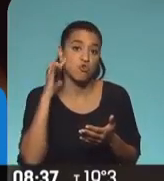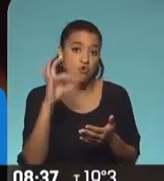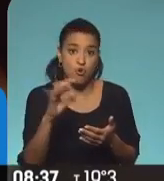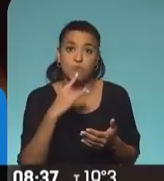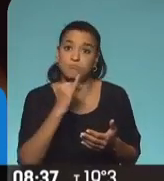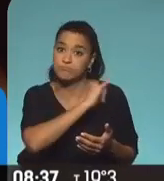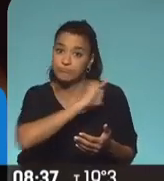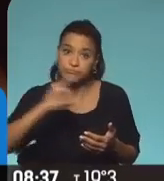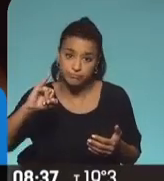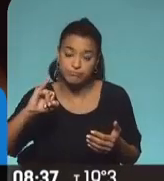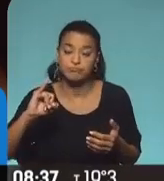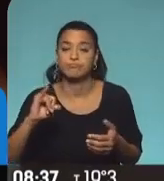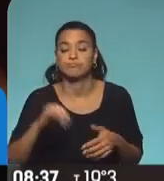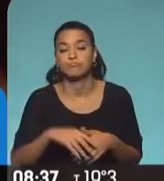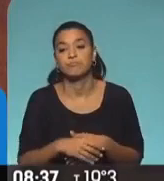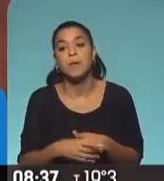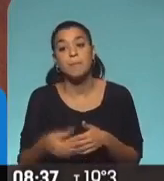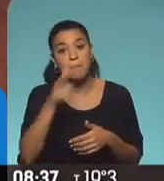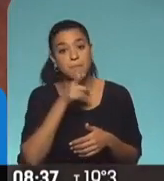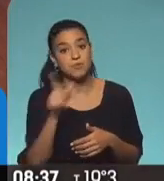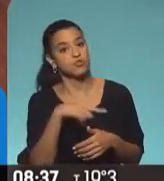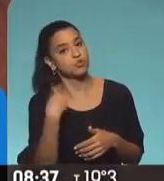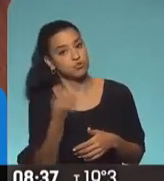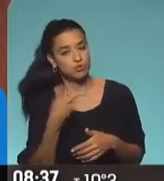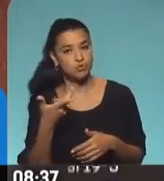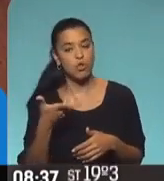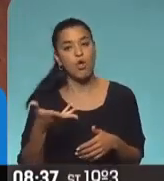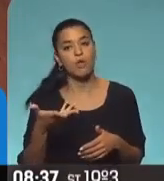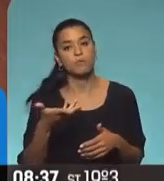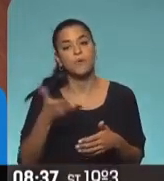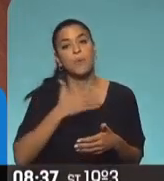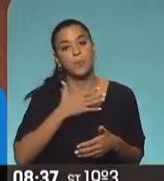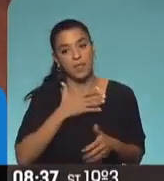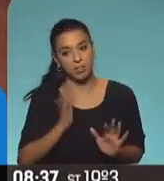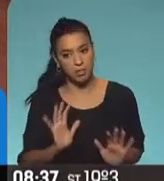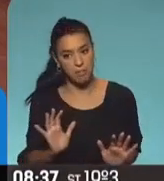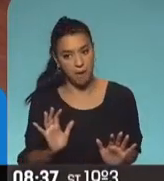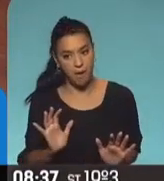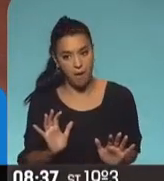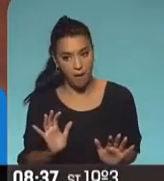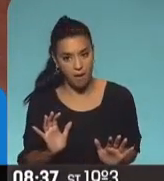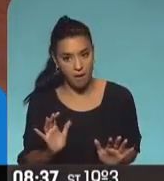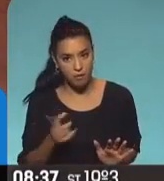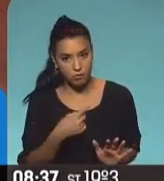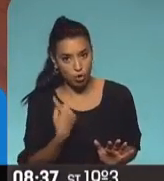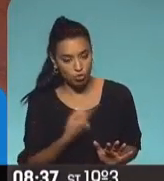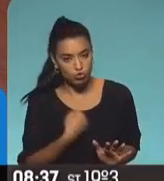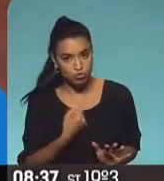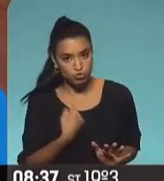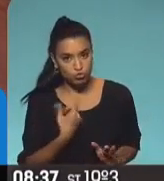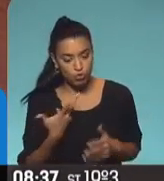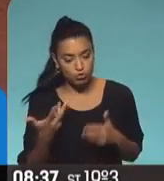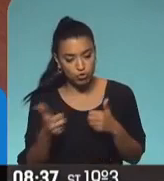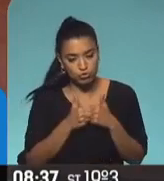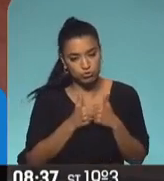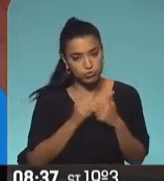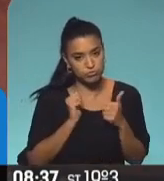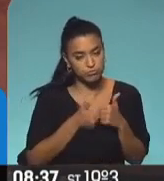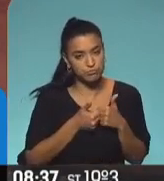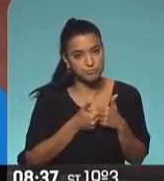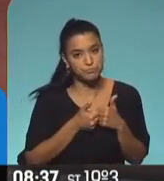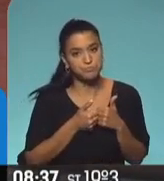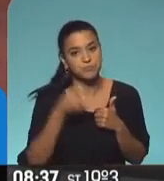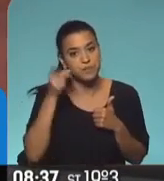creo que vamos a estar siempre del lado de la víctima y que también reconoce el gesto que ha